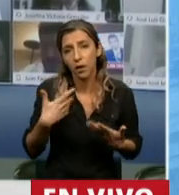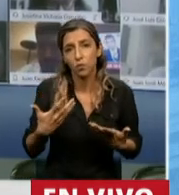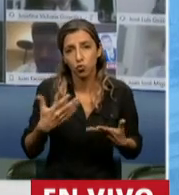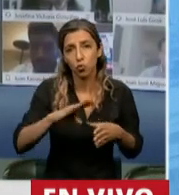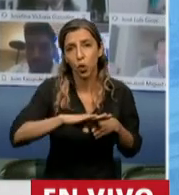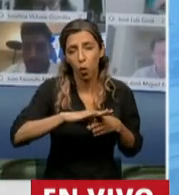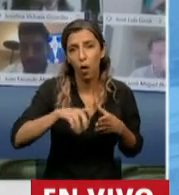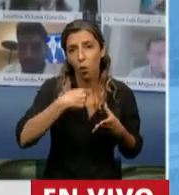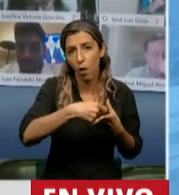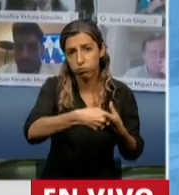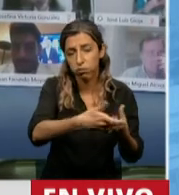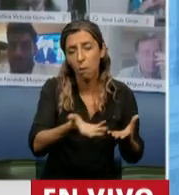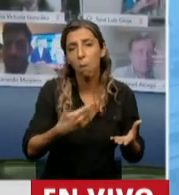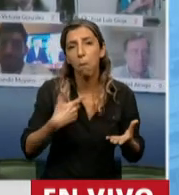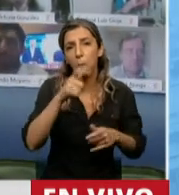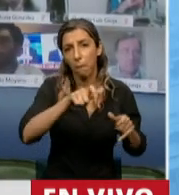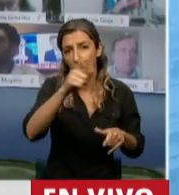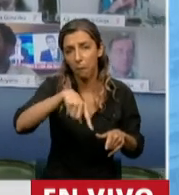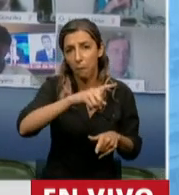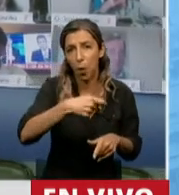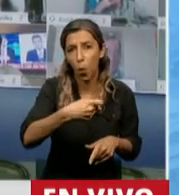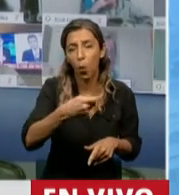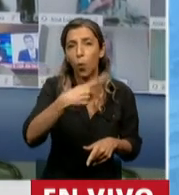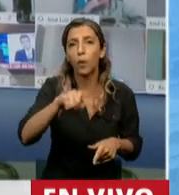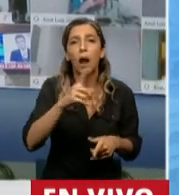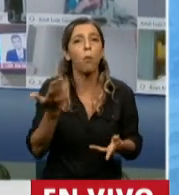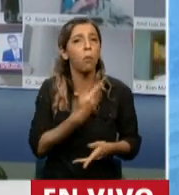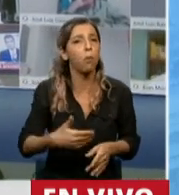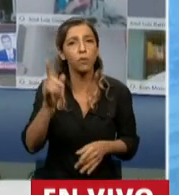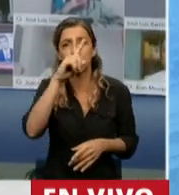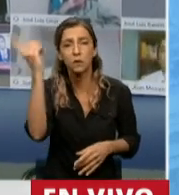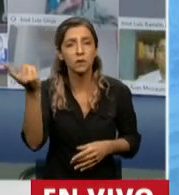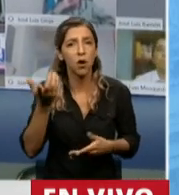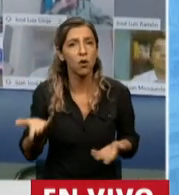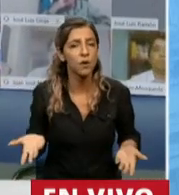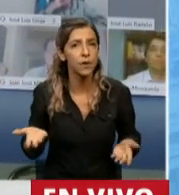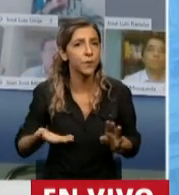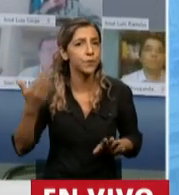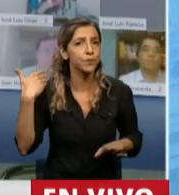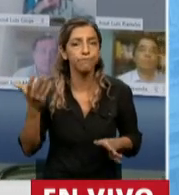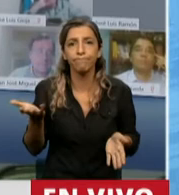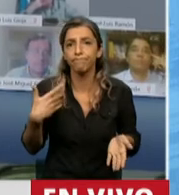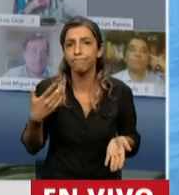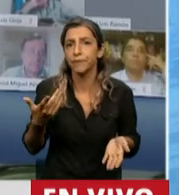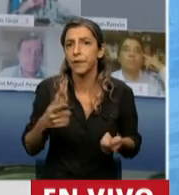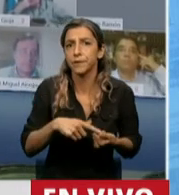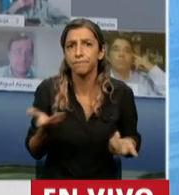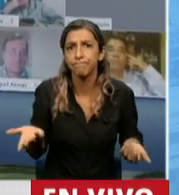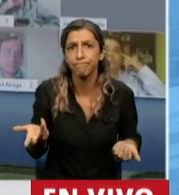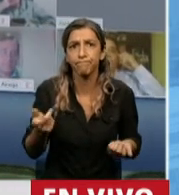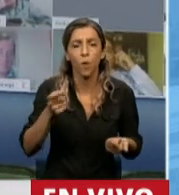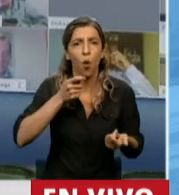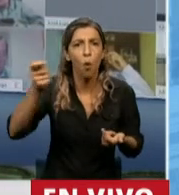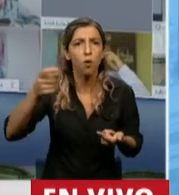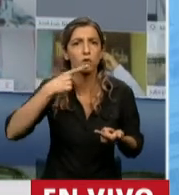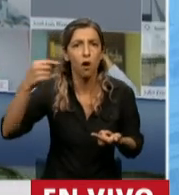litigiosidad. Lo que el Estado Nacional dejó de hacer fue las apelaciones recurrentes del Estado Nacional, que